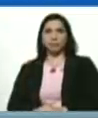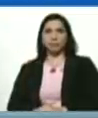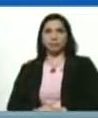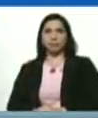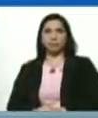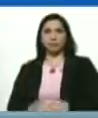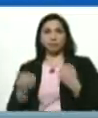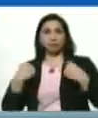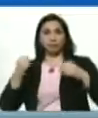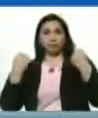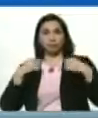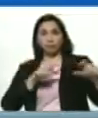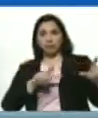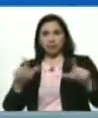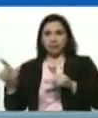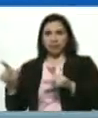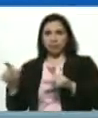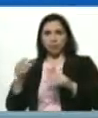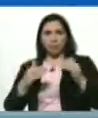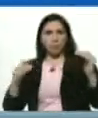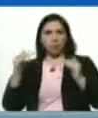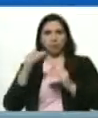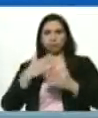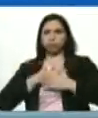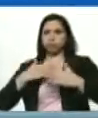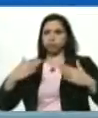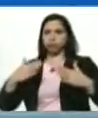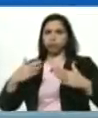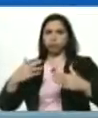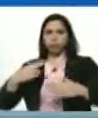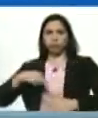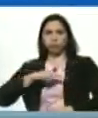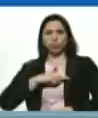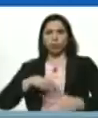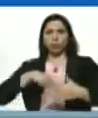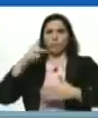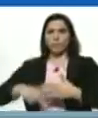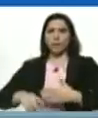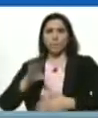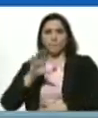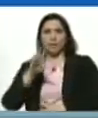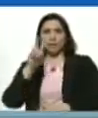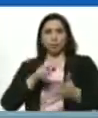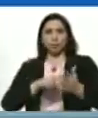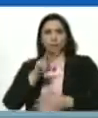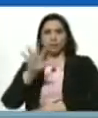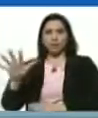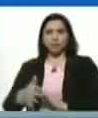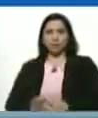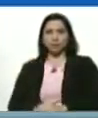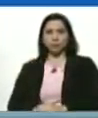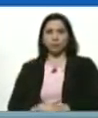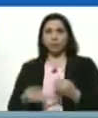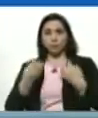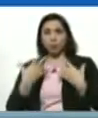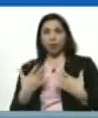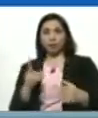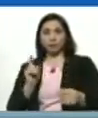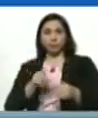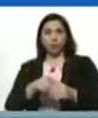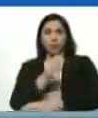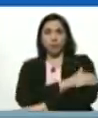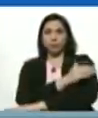estamos preparados' moralizados dispuestos con nuestro plan de la patria 2025 y buena parte de la